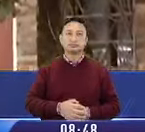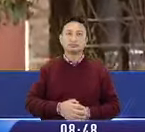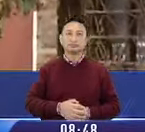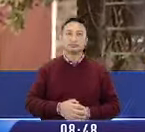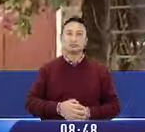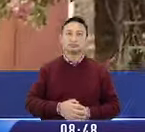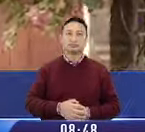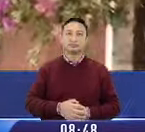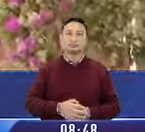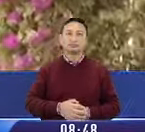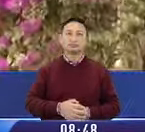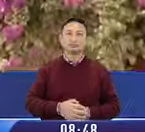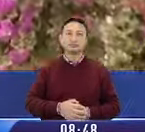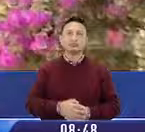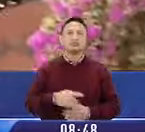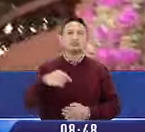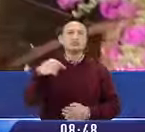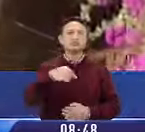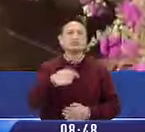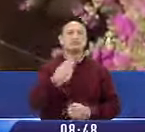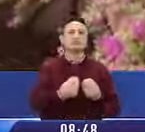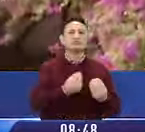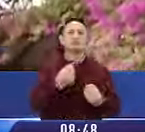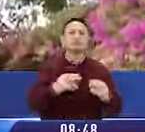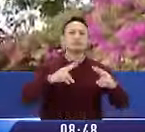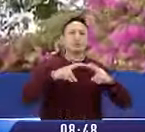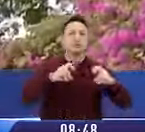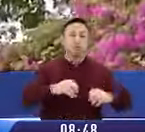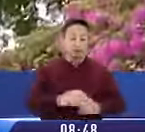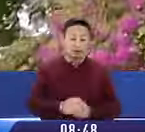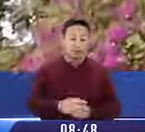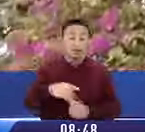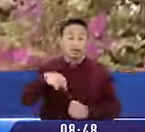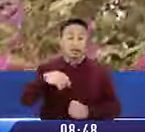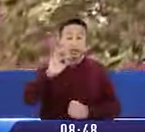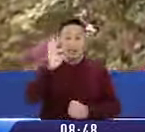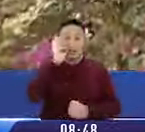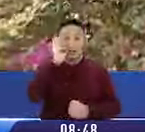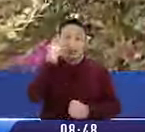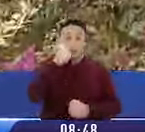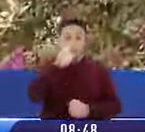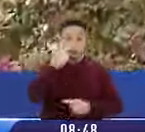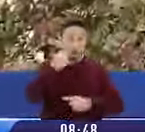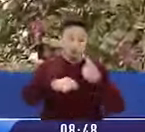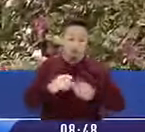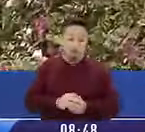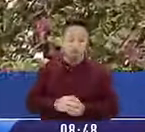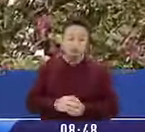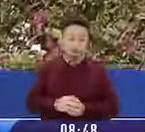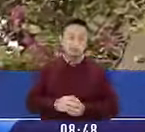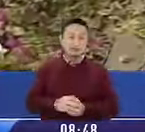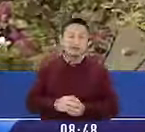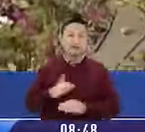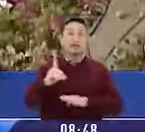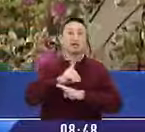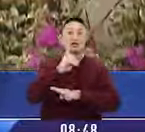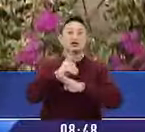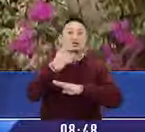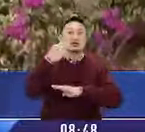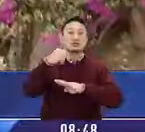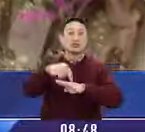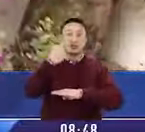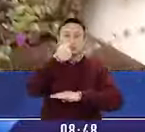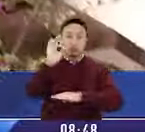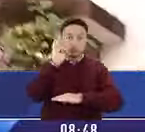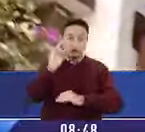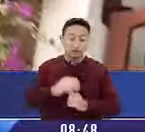Lo que se persigue, lo que se investiga posiblemente es el delito de tráfico de drogas, por cuanto la Dirección Nacional de Antinarcóticos es